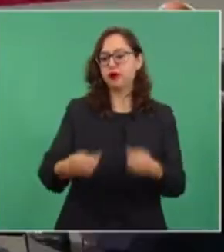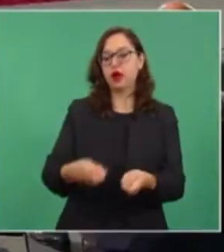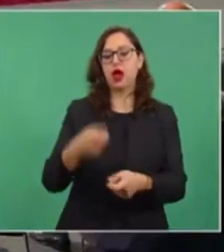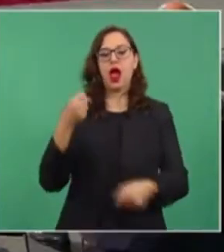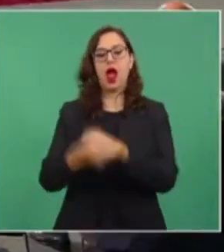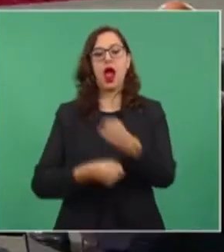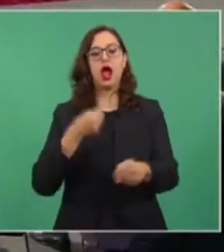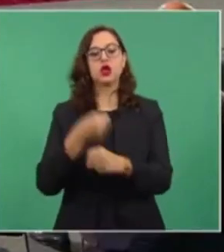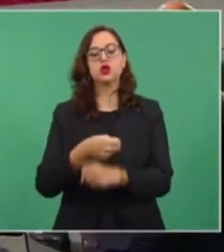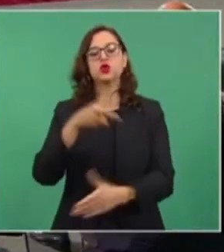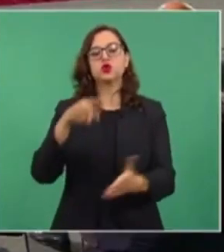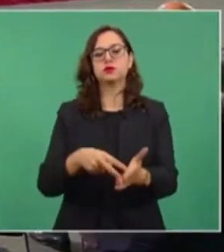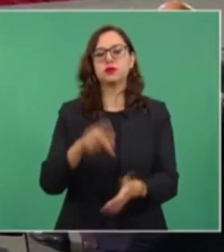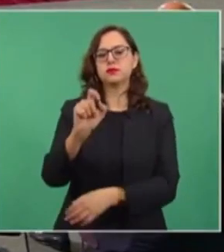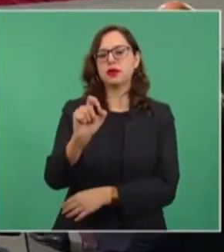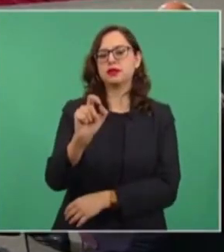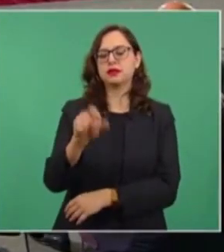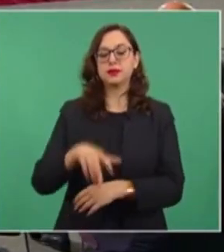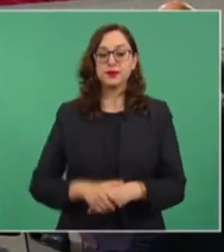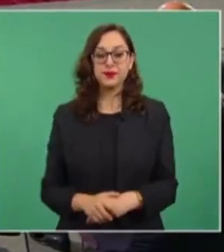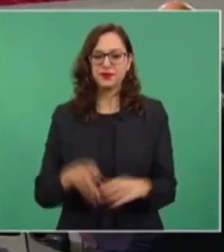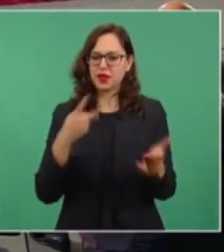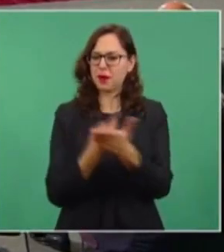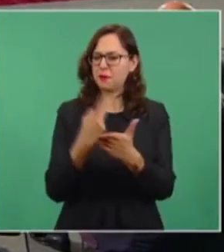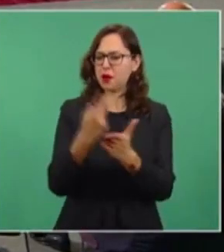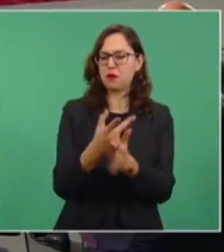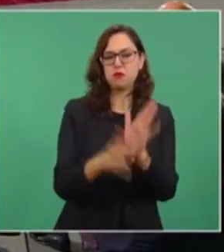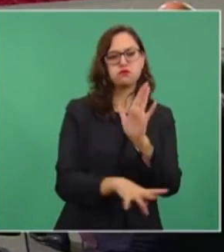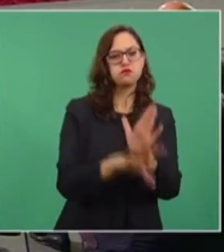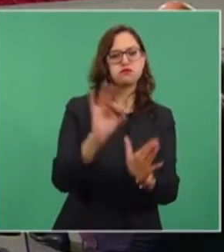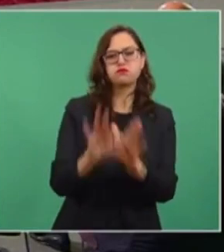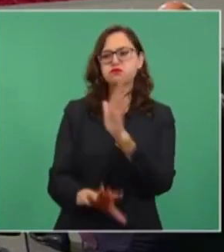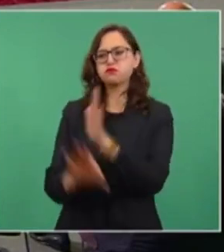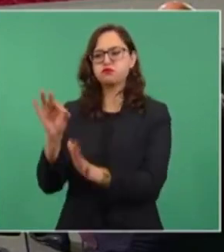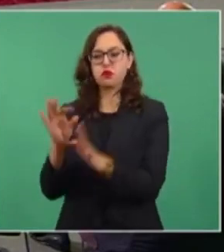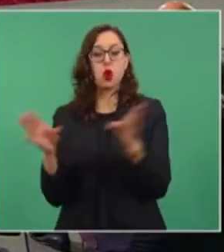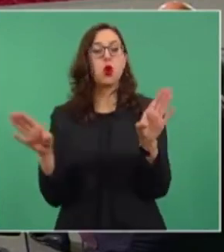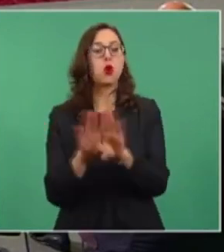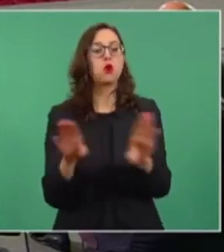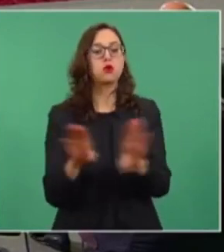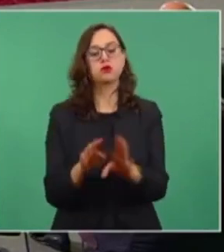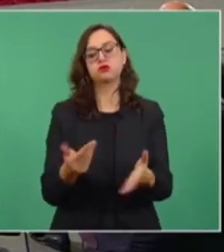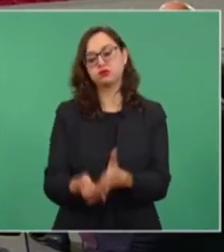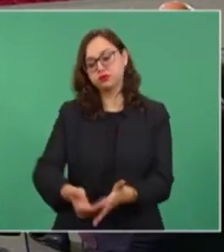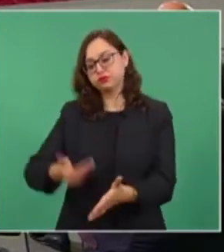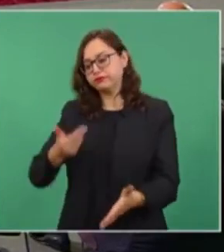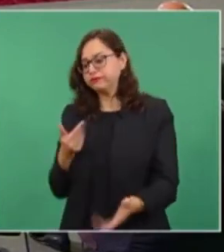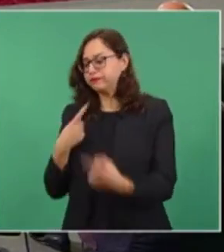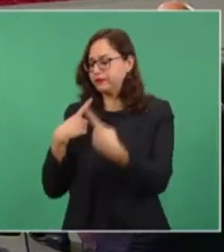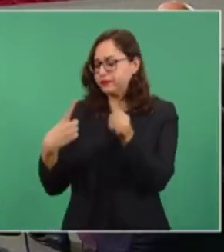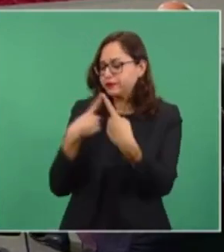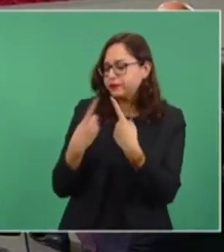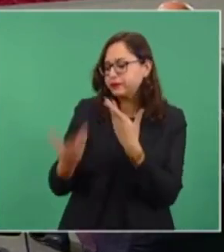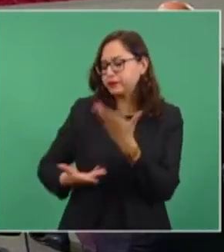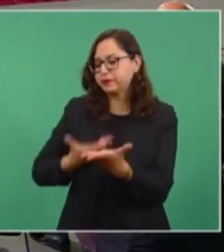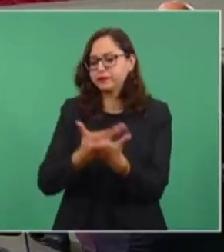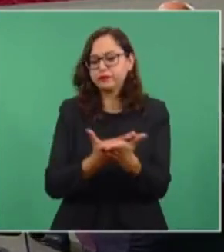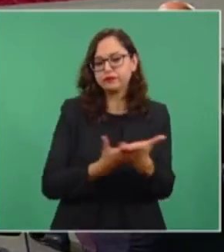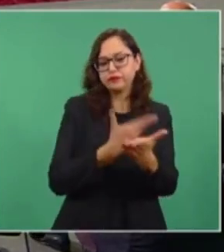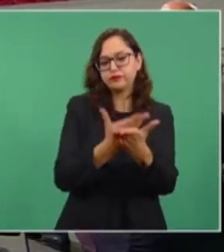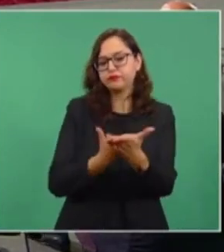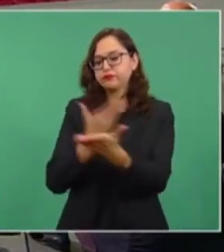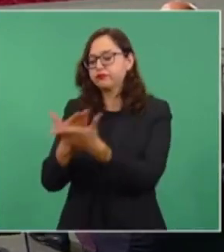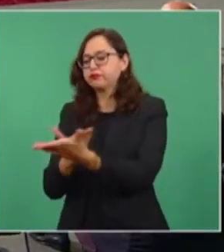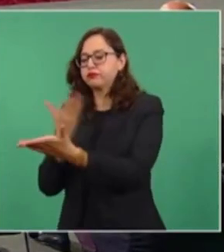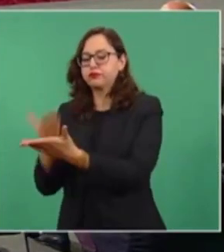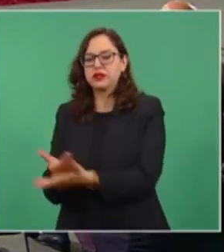La selección del premio proviene de un ejercicio democrático e impecable, donde únicamente pueden ser propuestos y